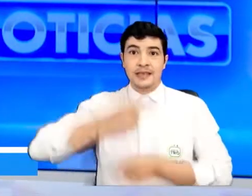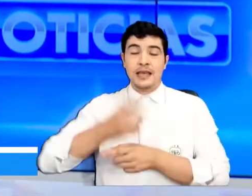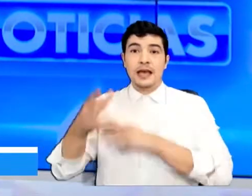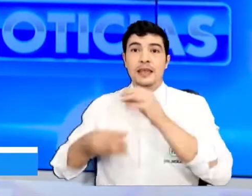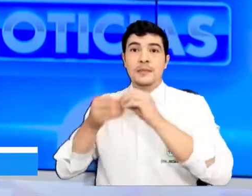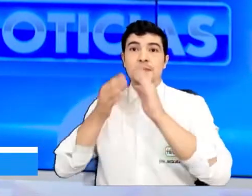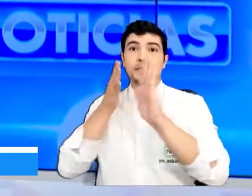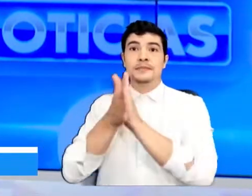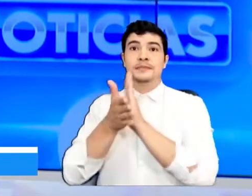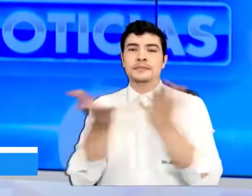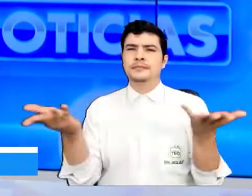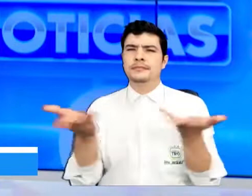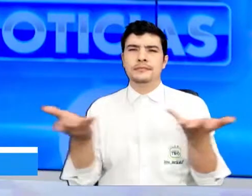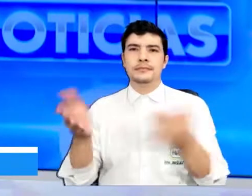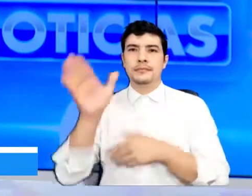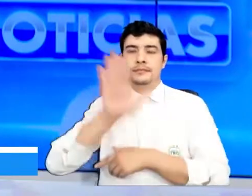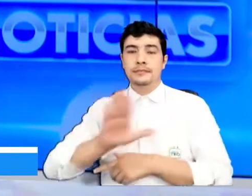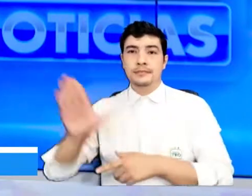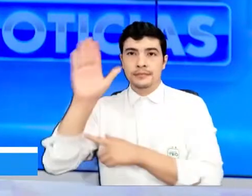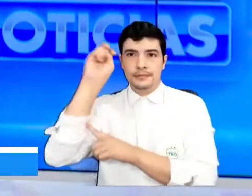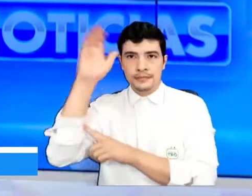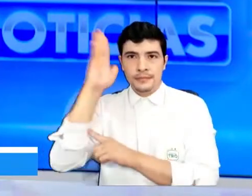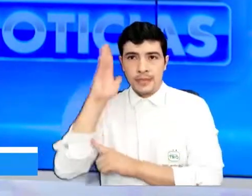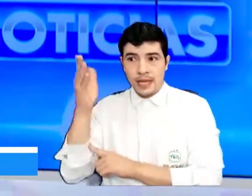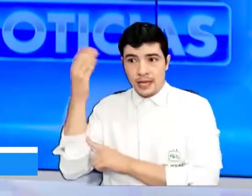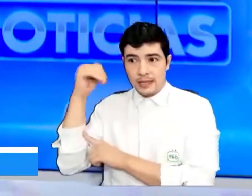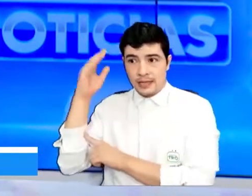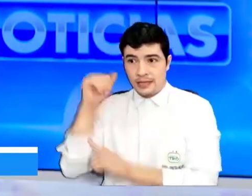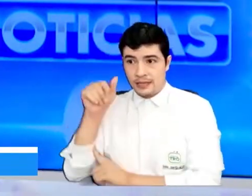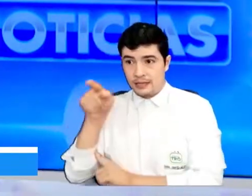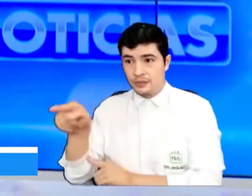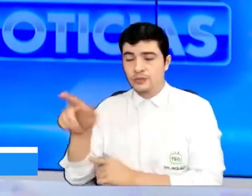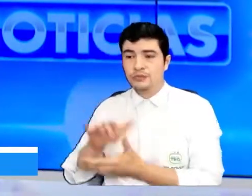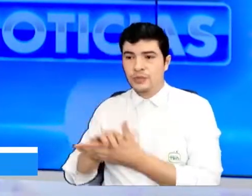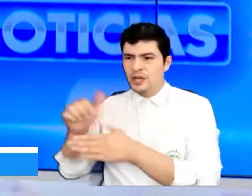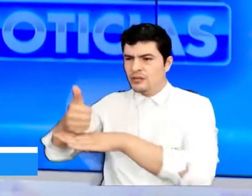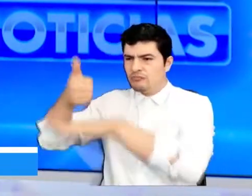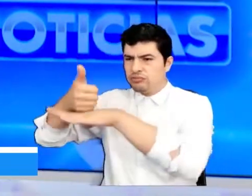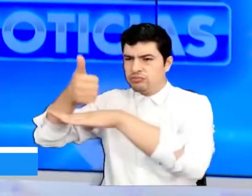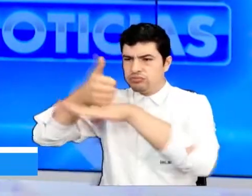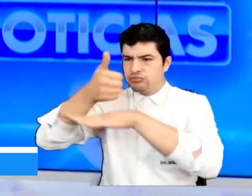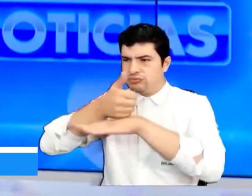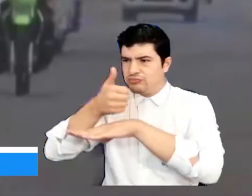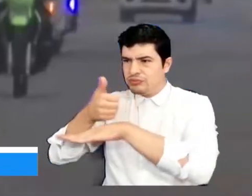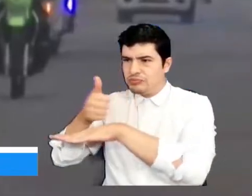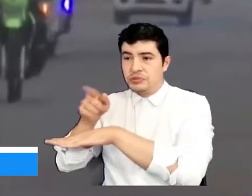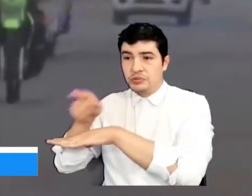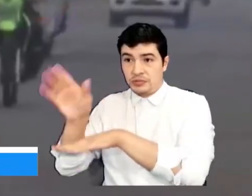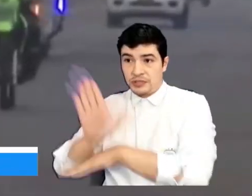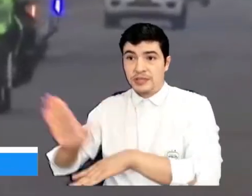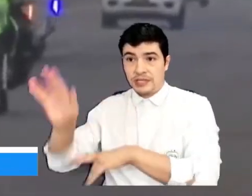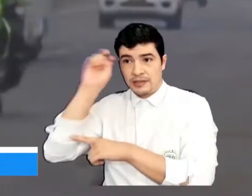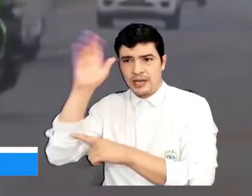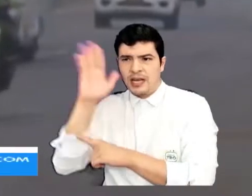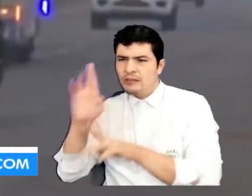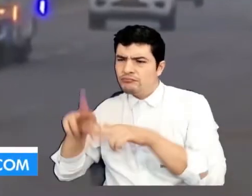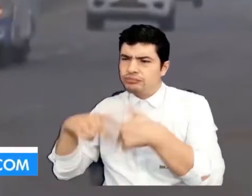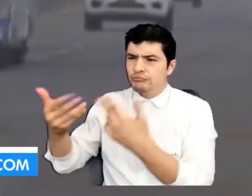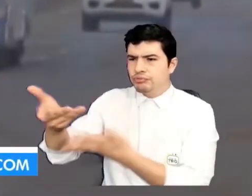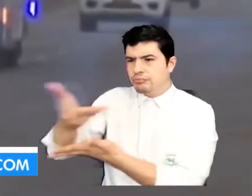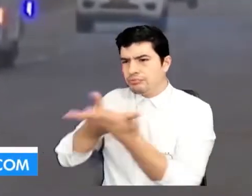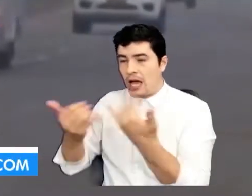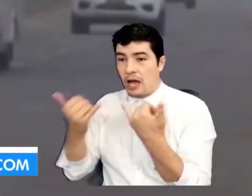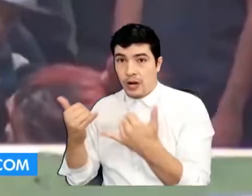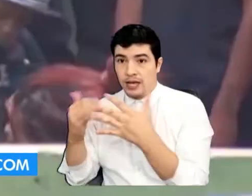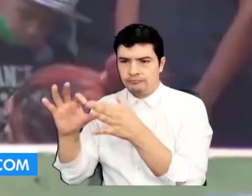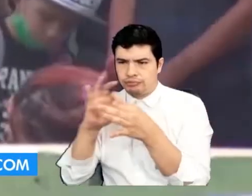que temas binacionales como el manejo del COVID-19 sea una prioridad en la agenda binacional. La lucha contra el COVID-19 en